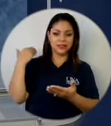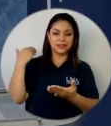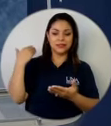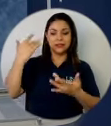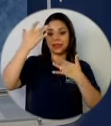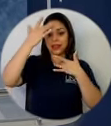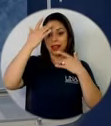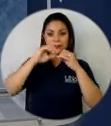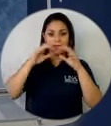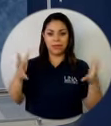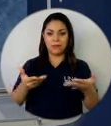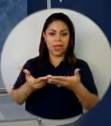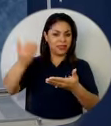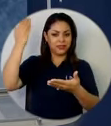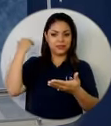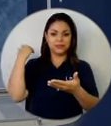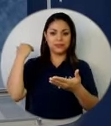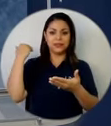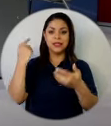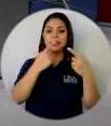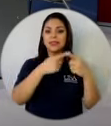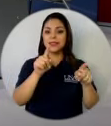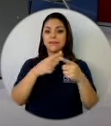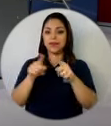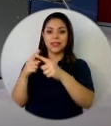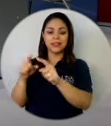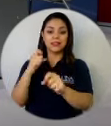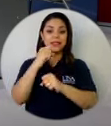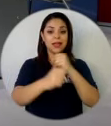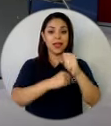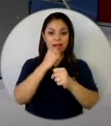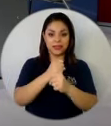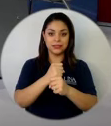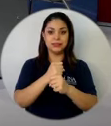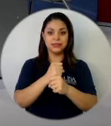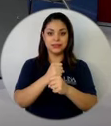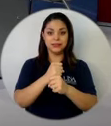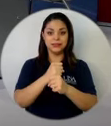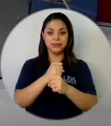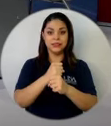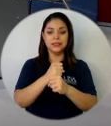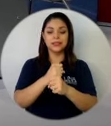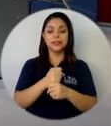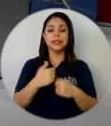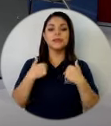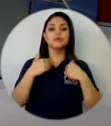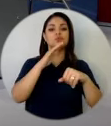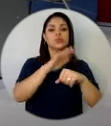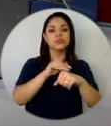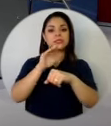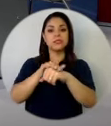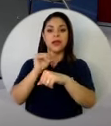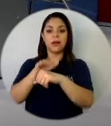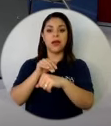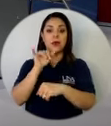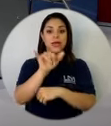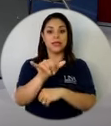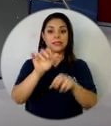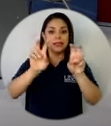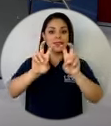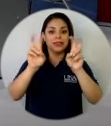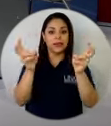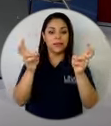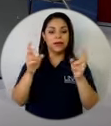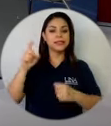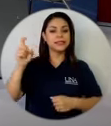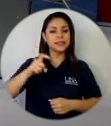pandemia, diferentes entidades públicas venían haciendo un llamado sobre este tema de la necesidad